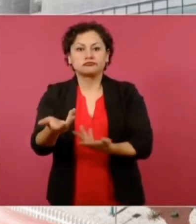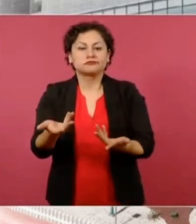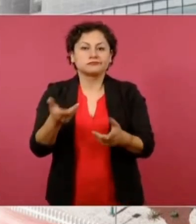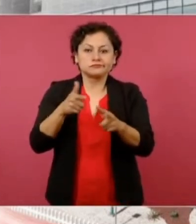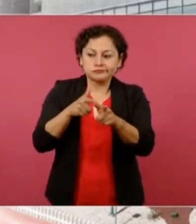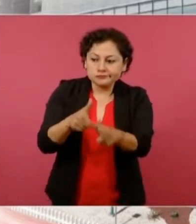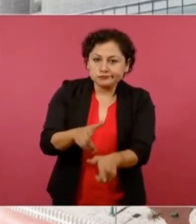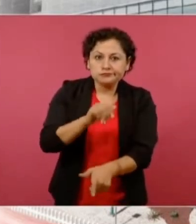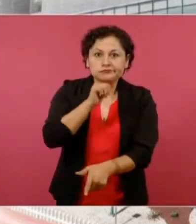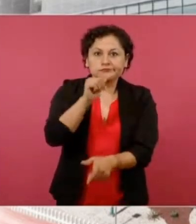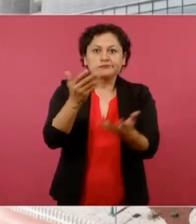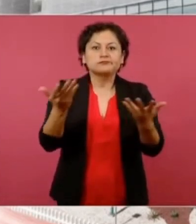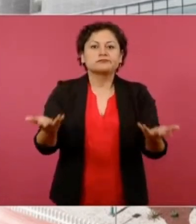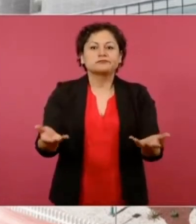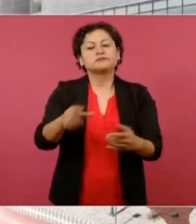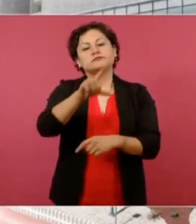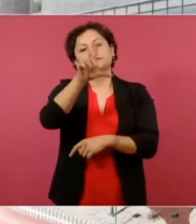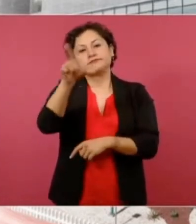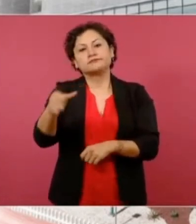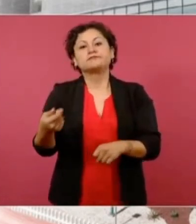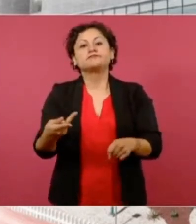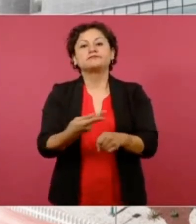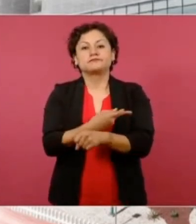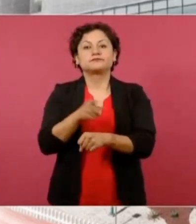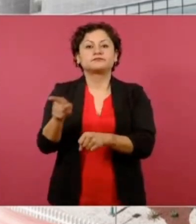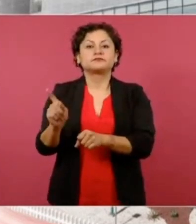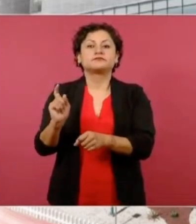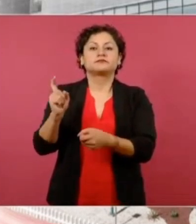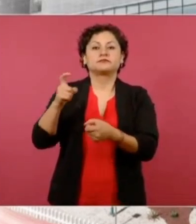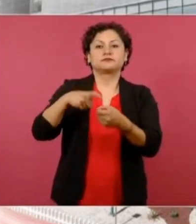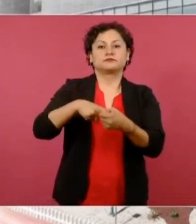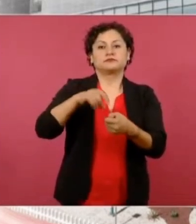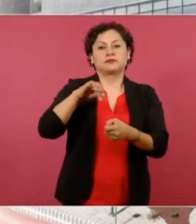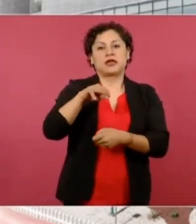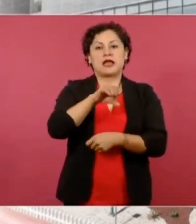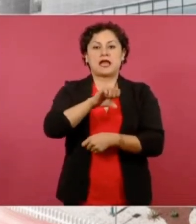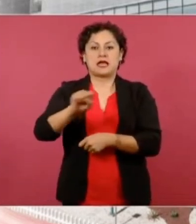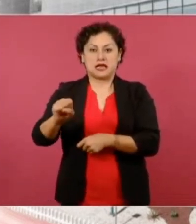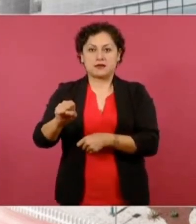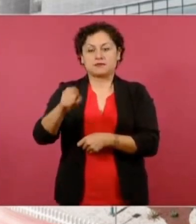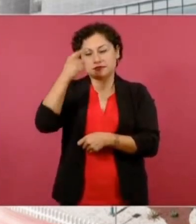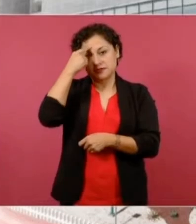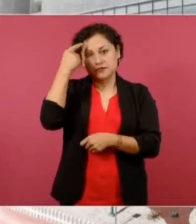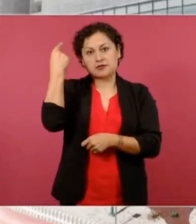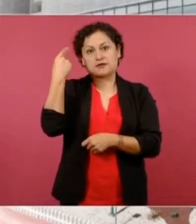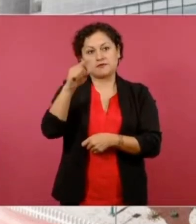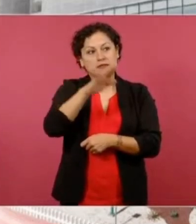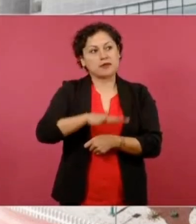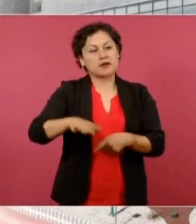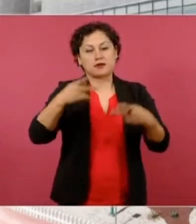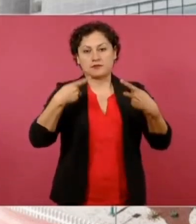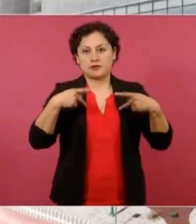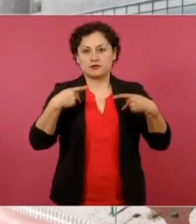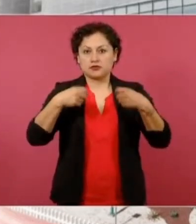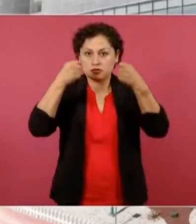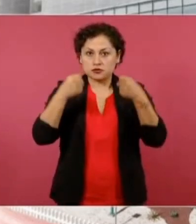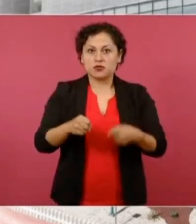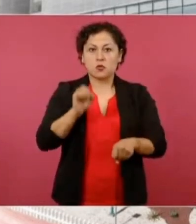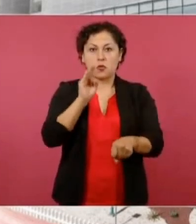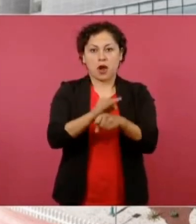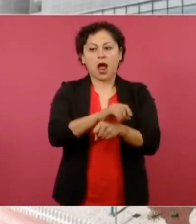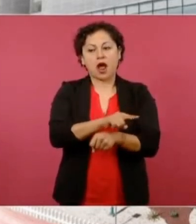Hubo una definición para que pasara al Seguro Social para la atención de las personas con seguridad social